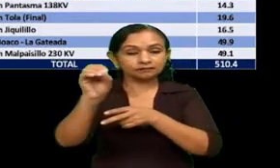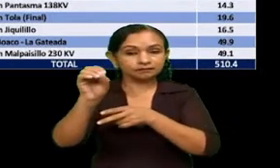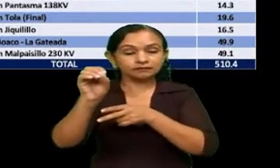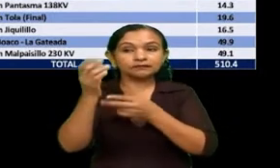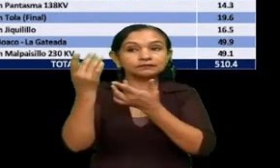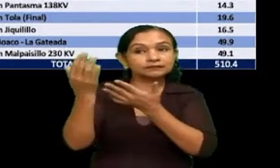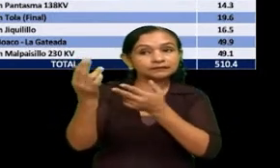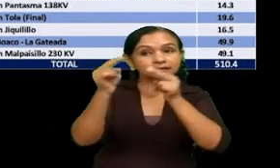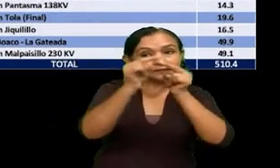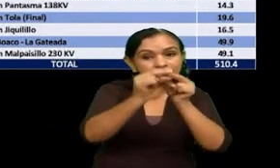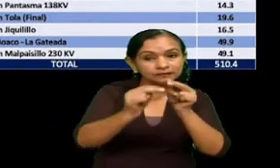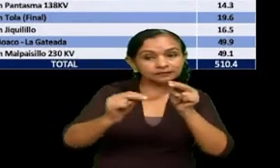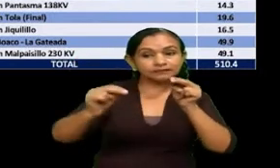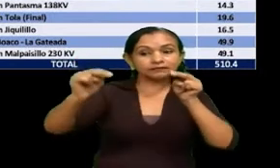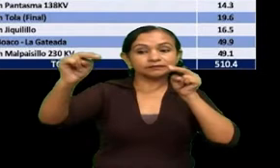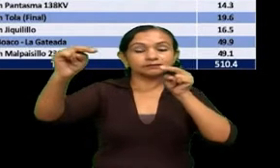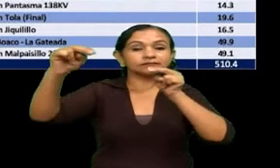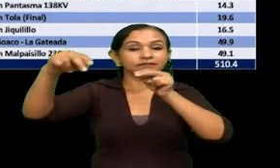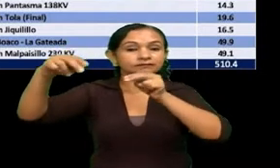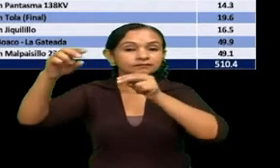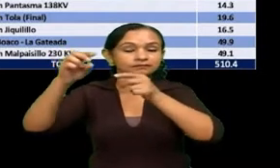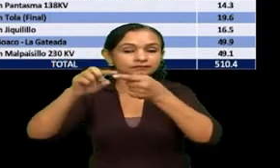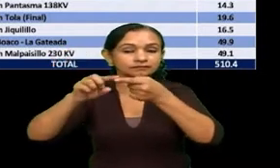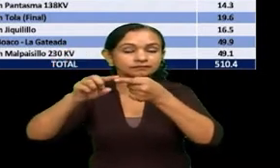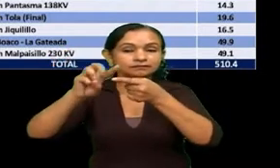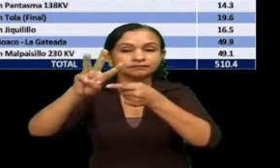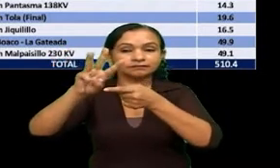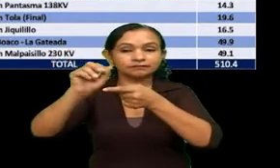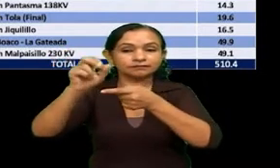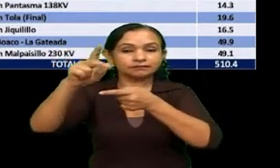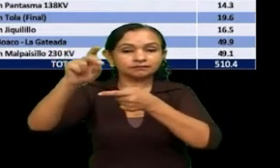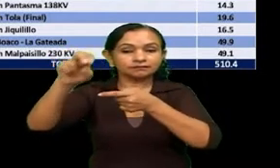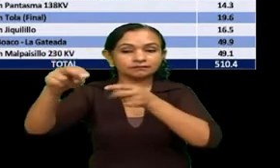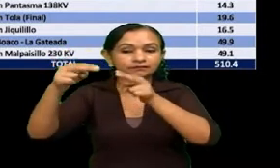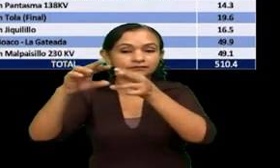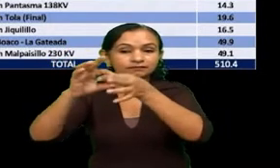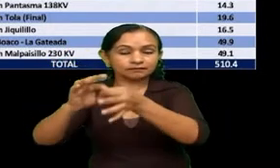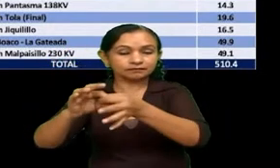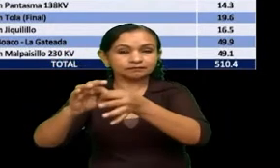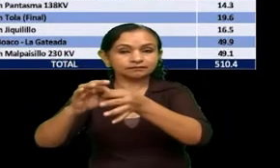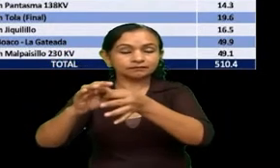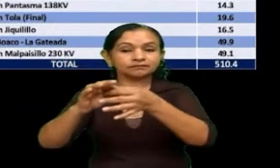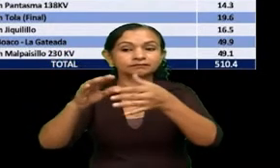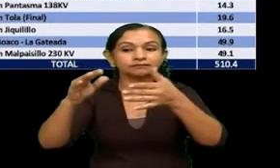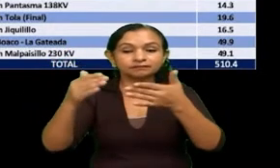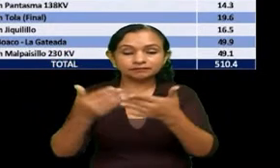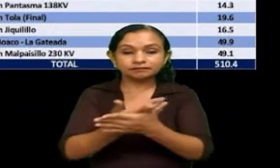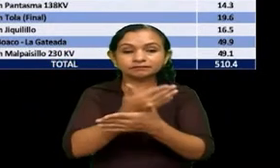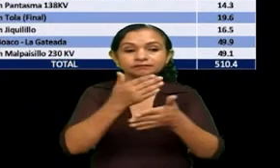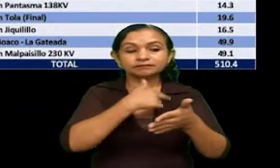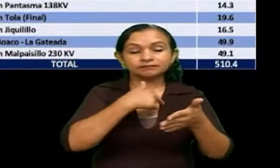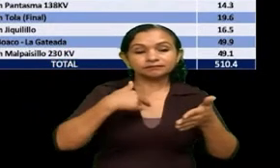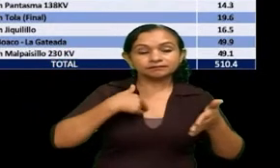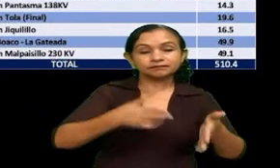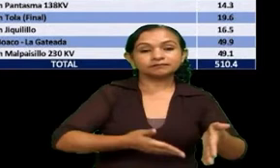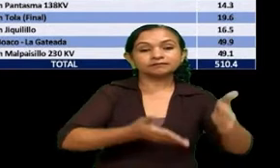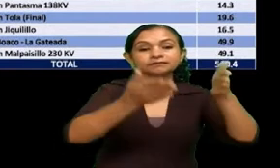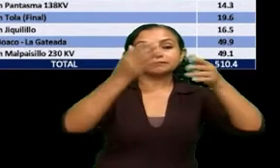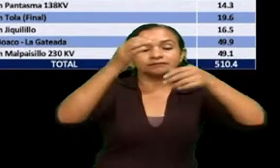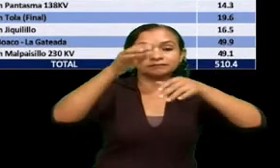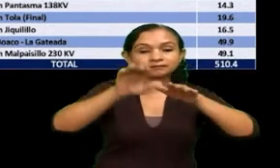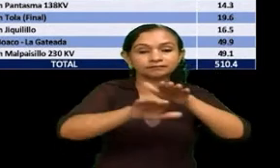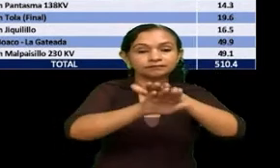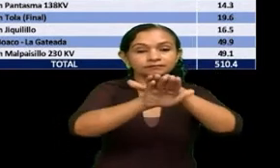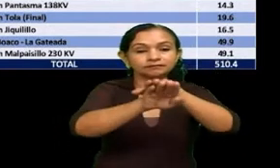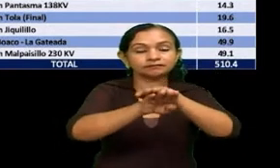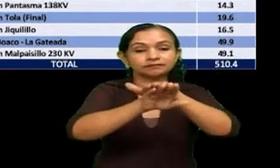del interconectado que llegue a Bilwi y a Huaspán. Vamos a construir en el Tortuguero.